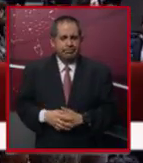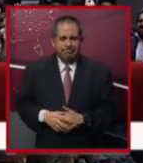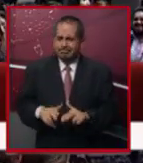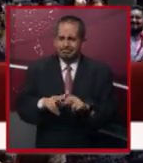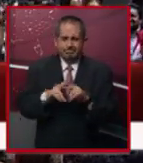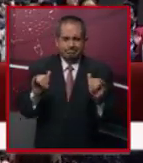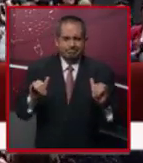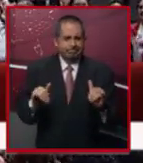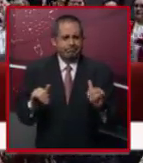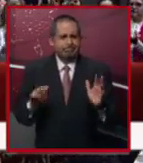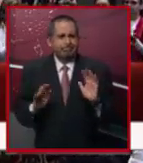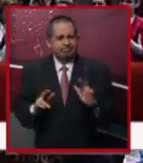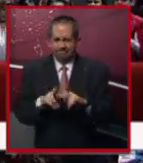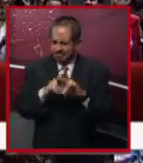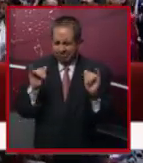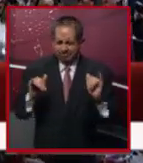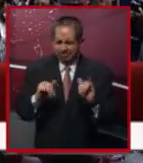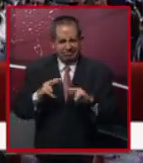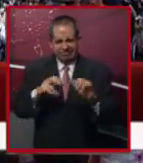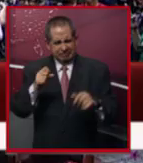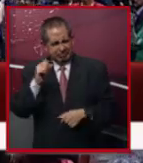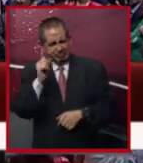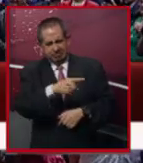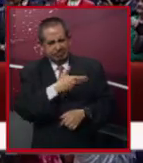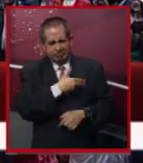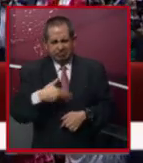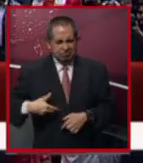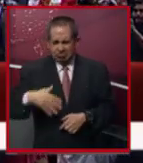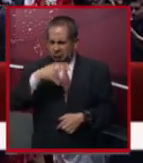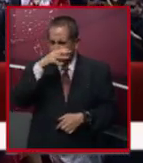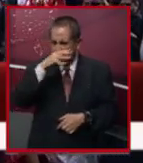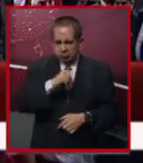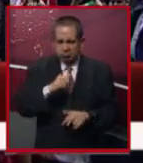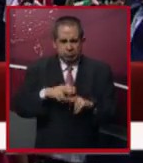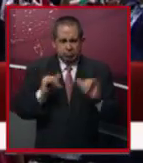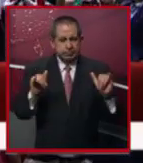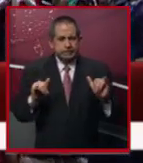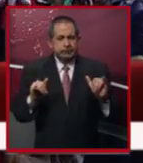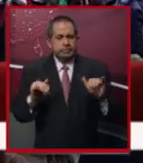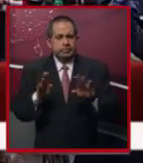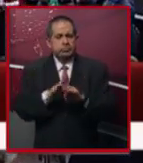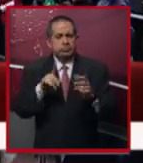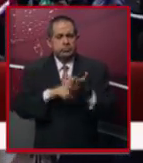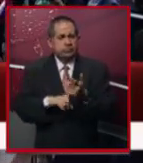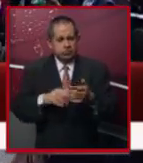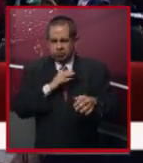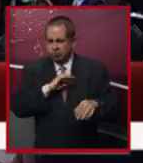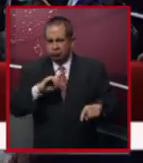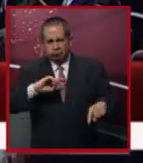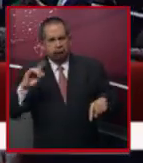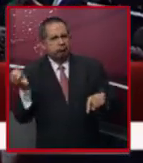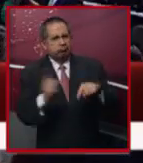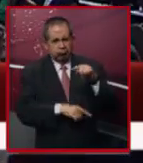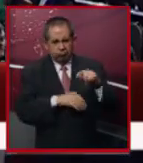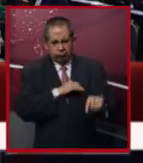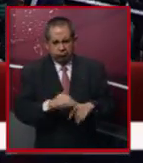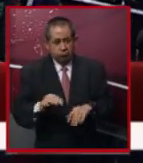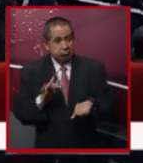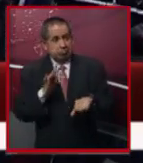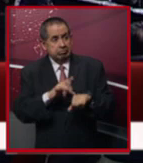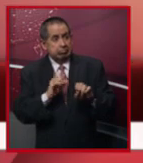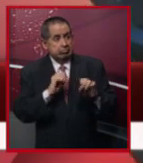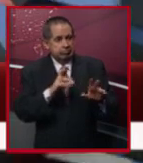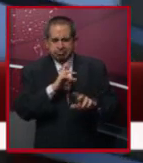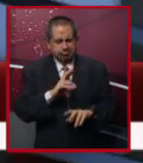Nadie, ni siquiera el presidente de la República, es inamovible o intocable.